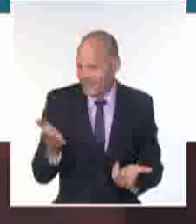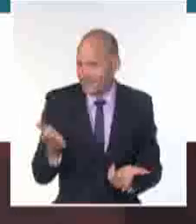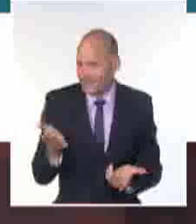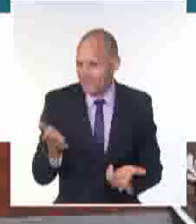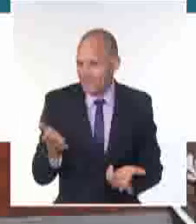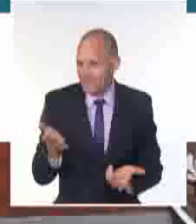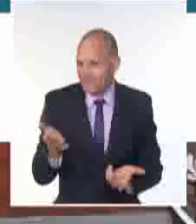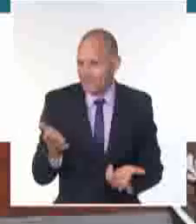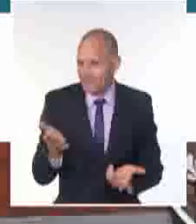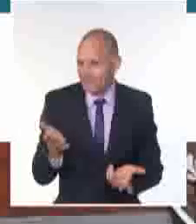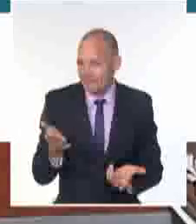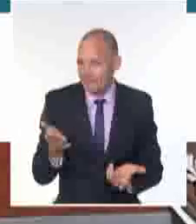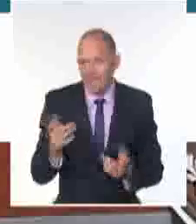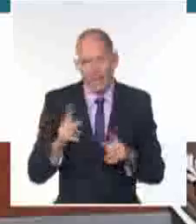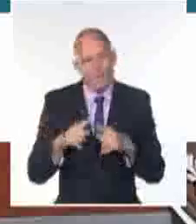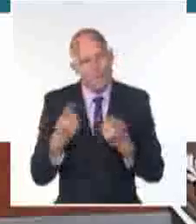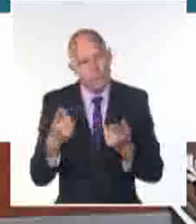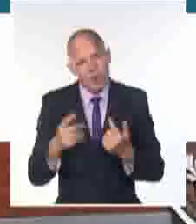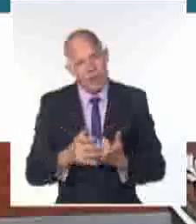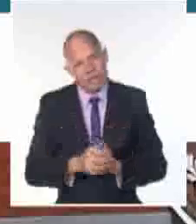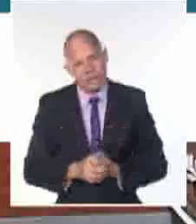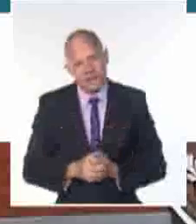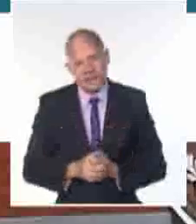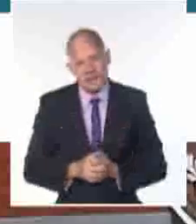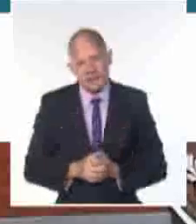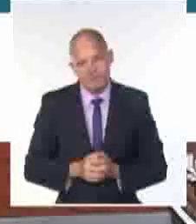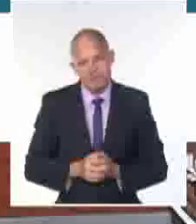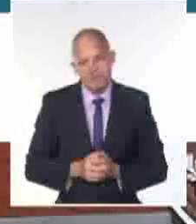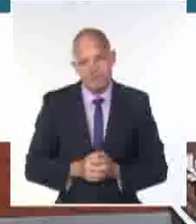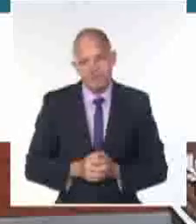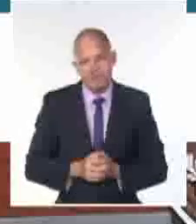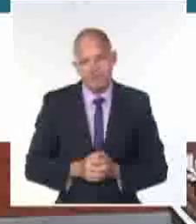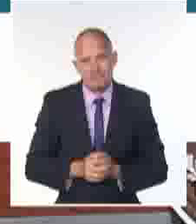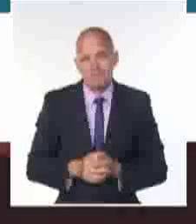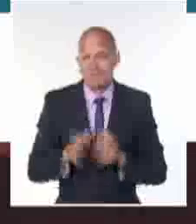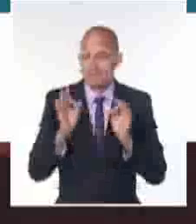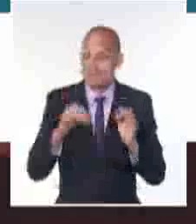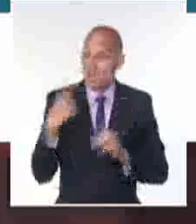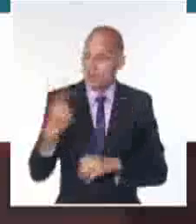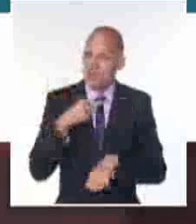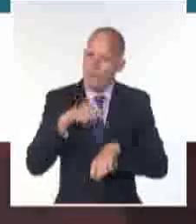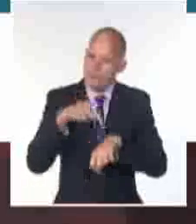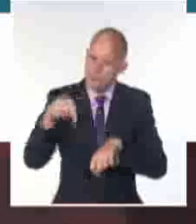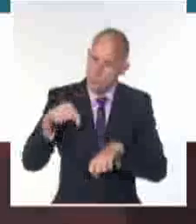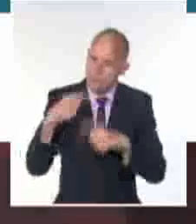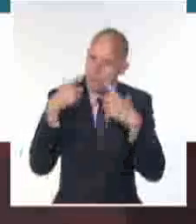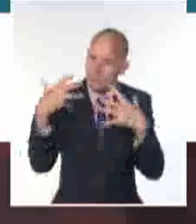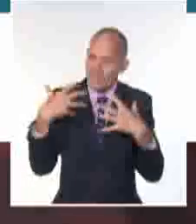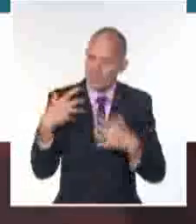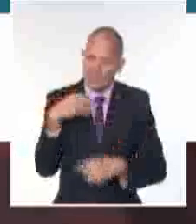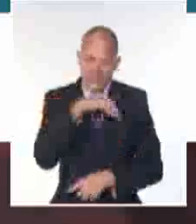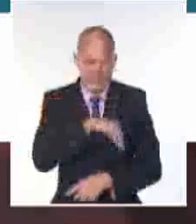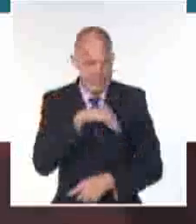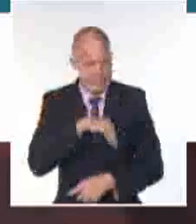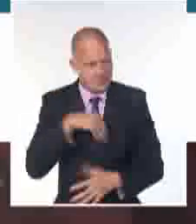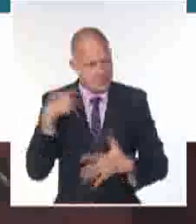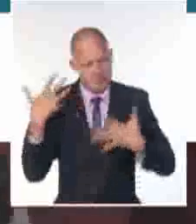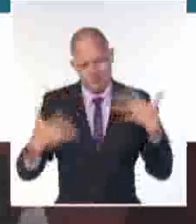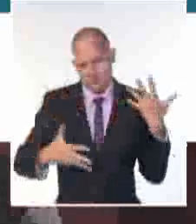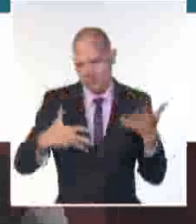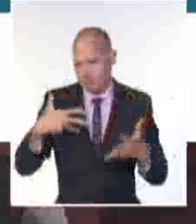momento excepcional extraordinario glorioso yo me siento muy contento